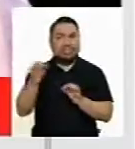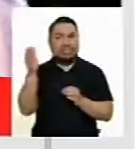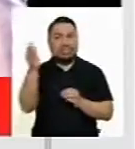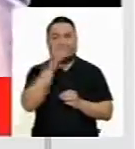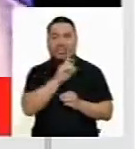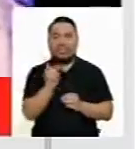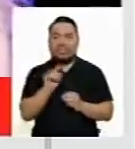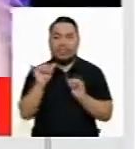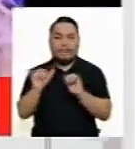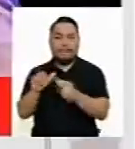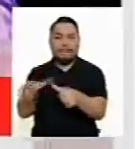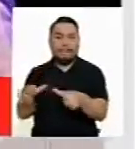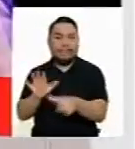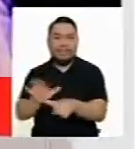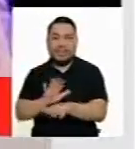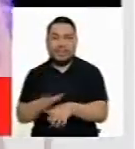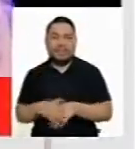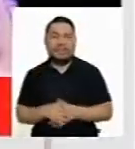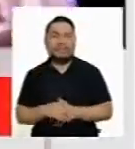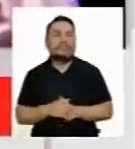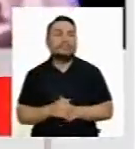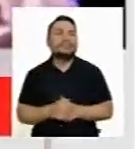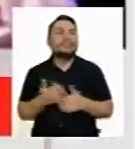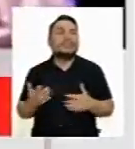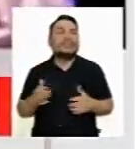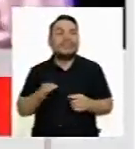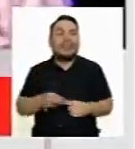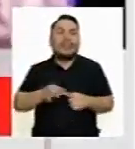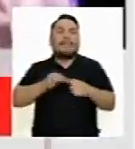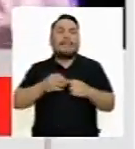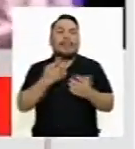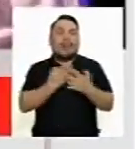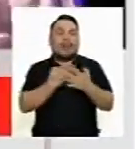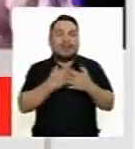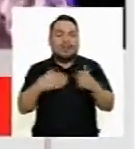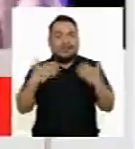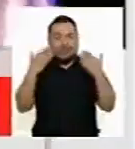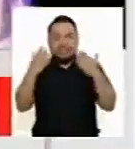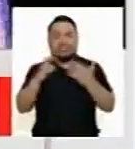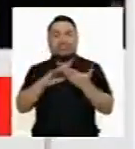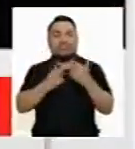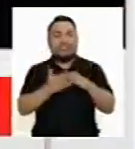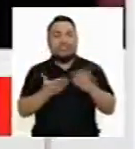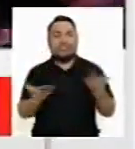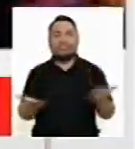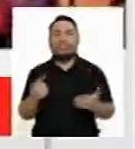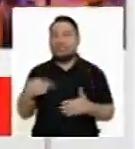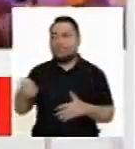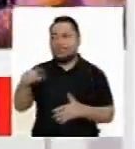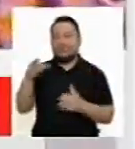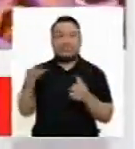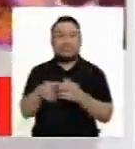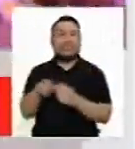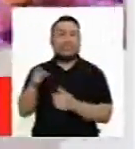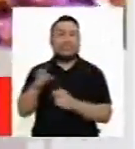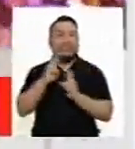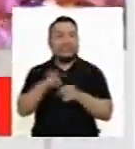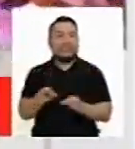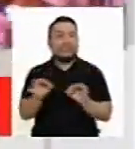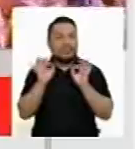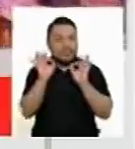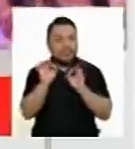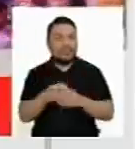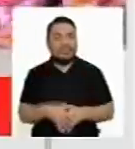una vez al año? Es diverso, ¿no? Son acciones extraordinarias que hace el INPE para proyectar a la comunidad, a la opinión pública, estos resultados